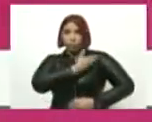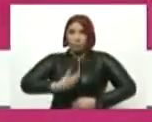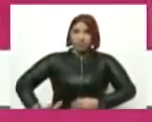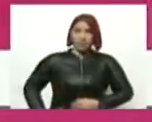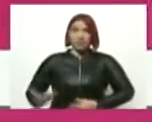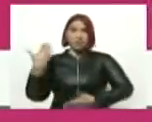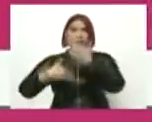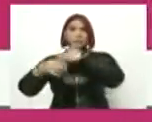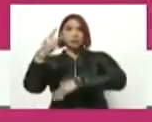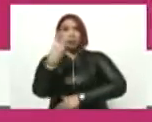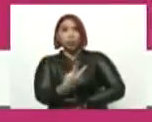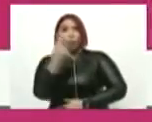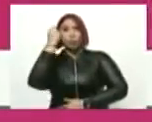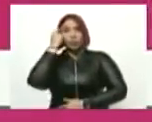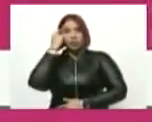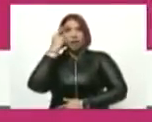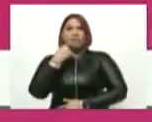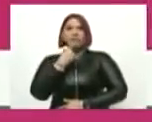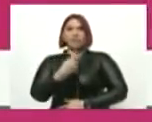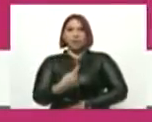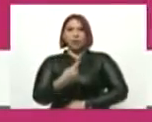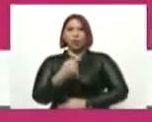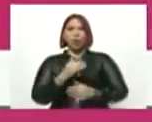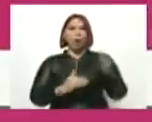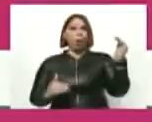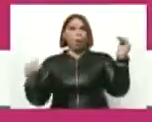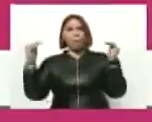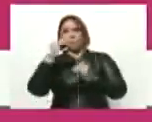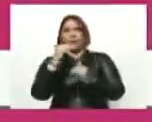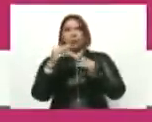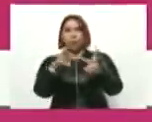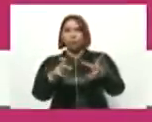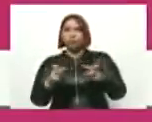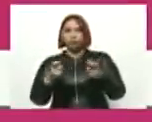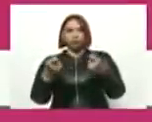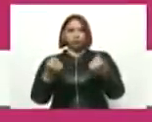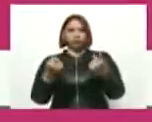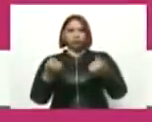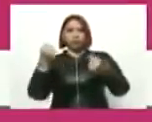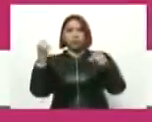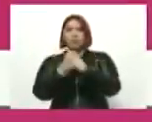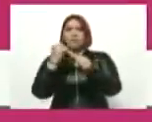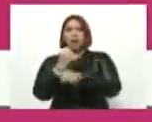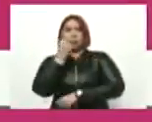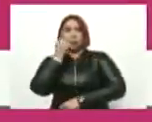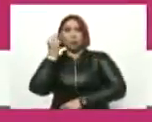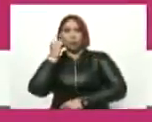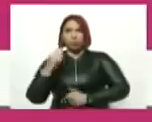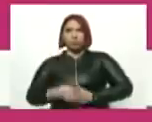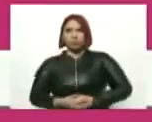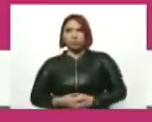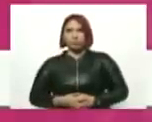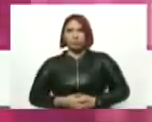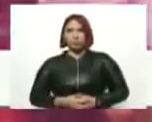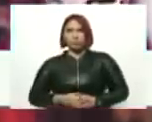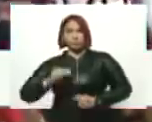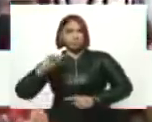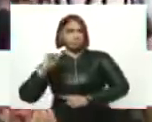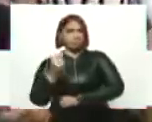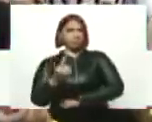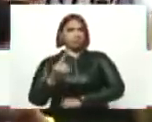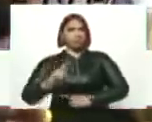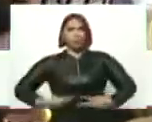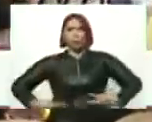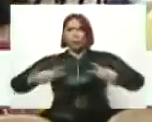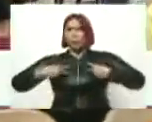dos días decretó un aumento del salario de nuestros trabajadores y de nuestras trabajadoras. Porque ha sido la prioridad del ser humano